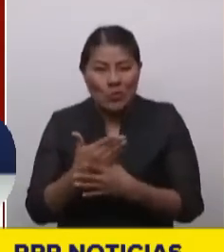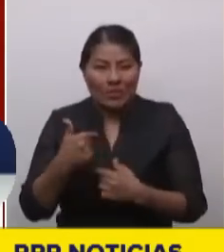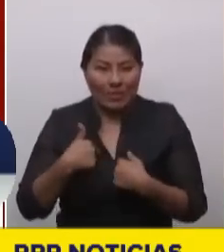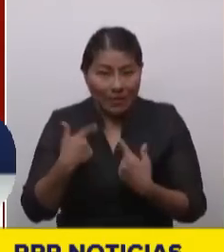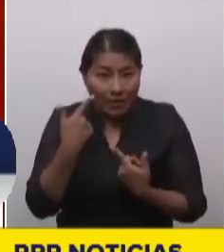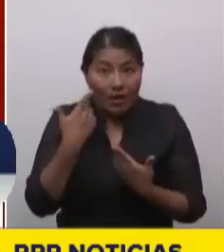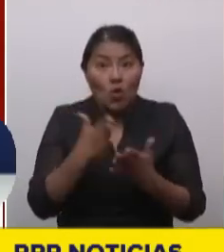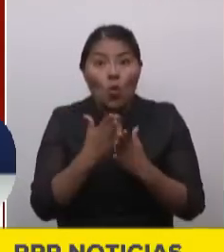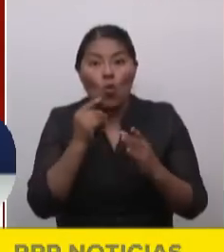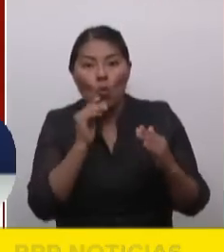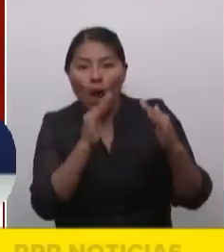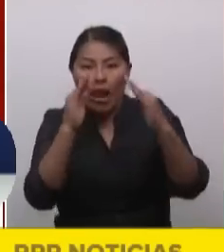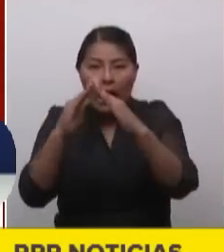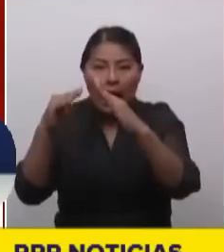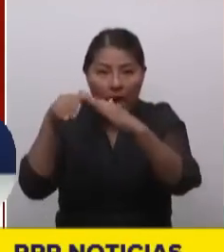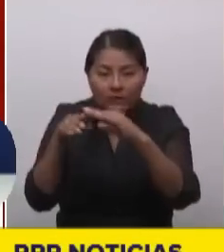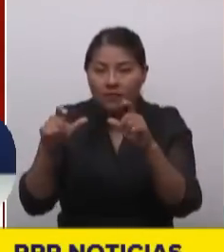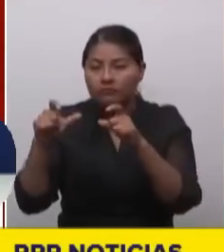para robar las viviendas,